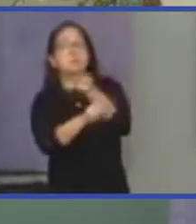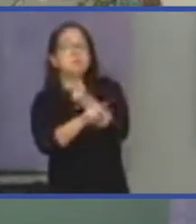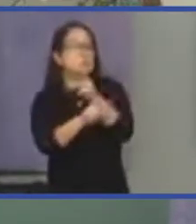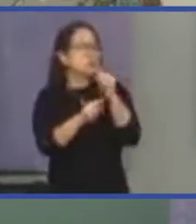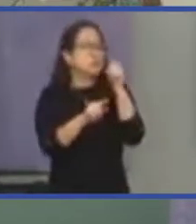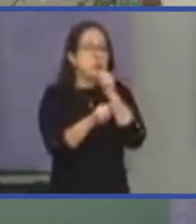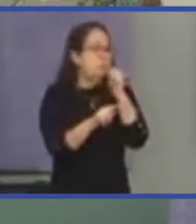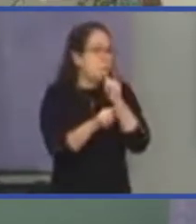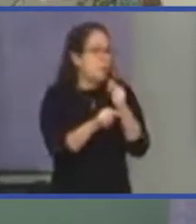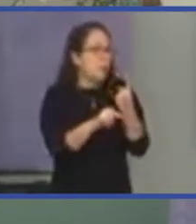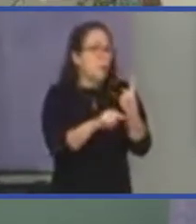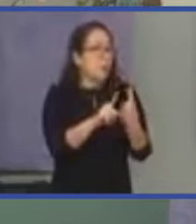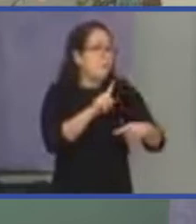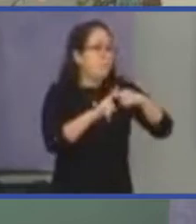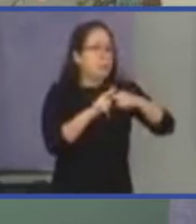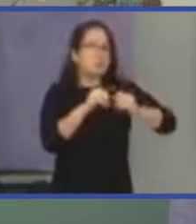más.